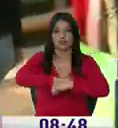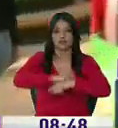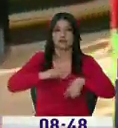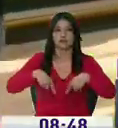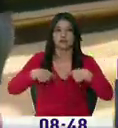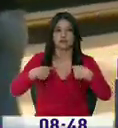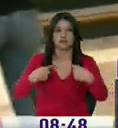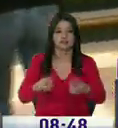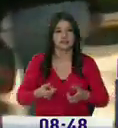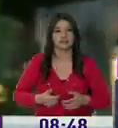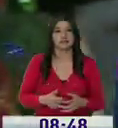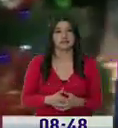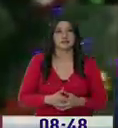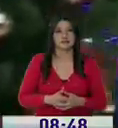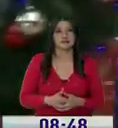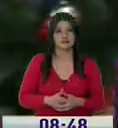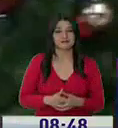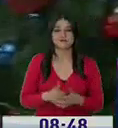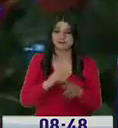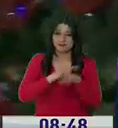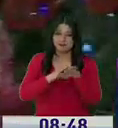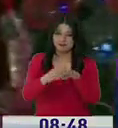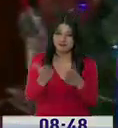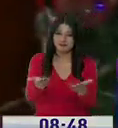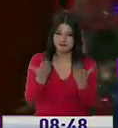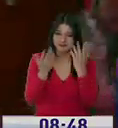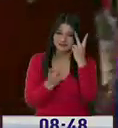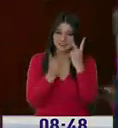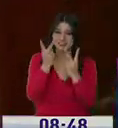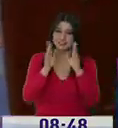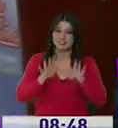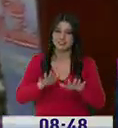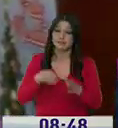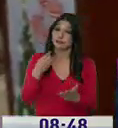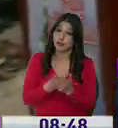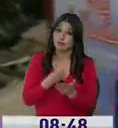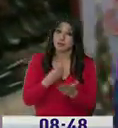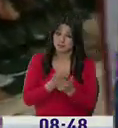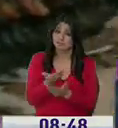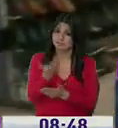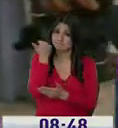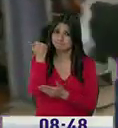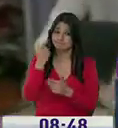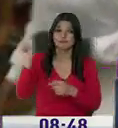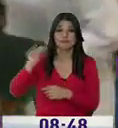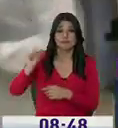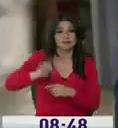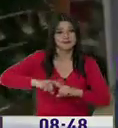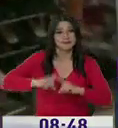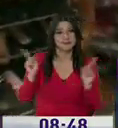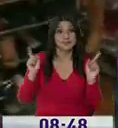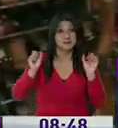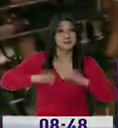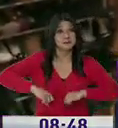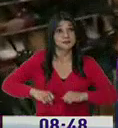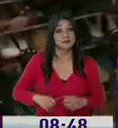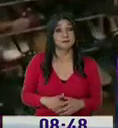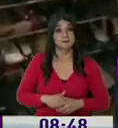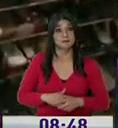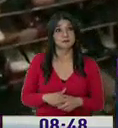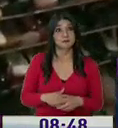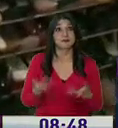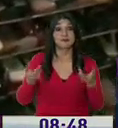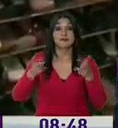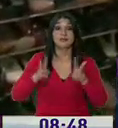días. Todos están cordialmente invitados a que nos visiten, nos acompañen, tenemos grandes ofertas y promociones y también